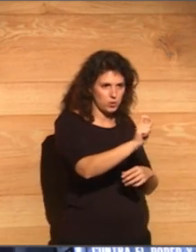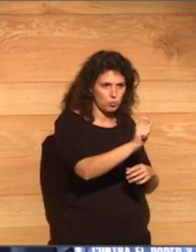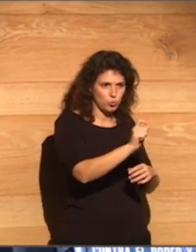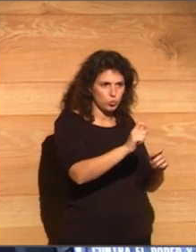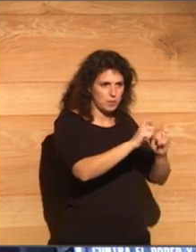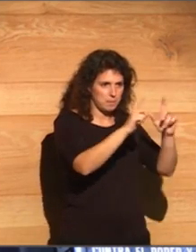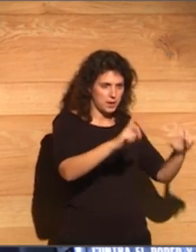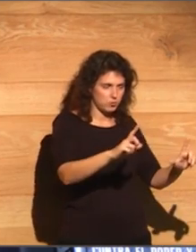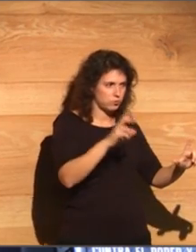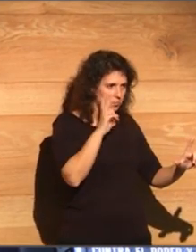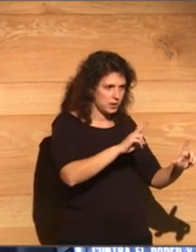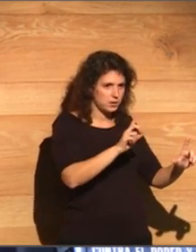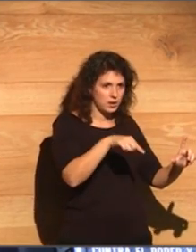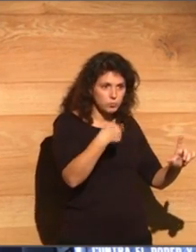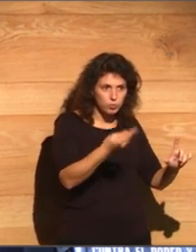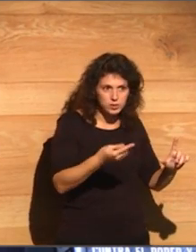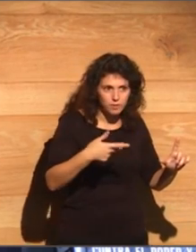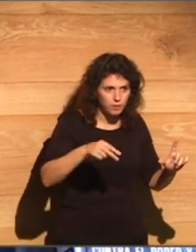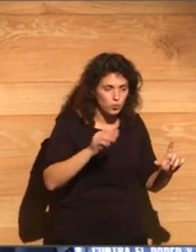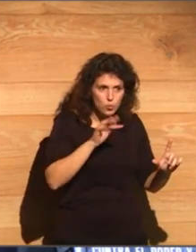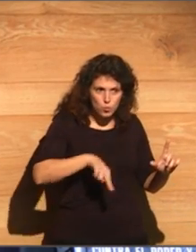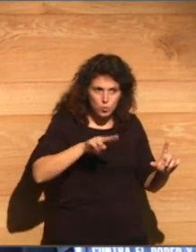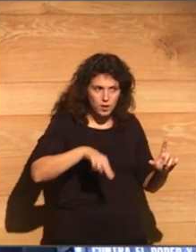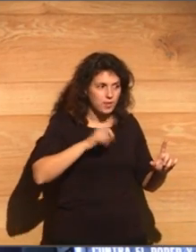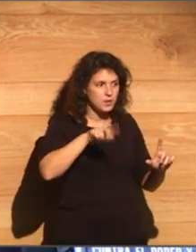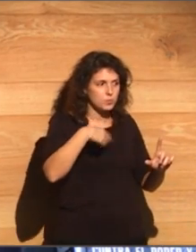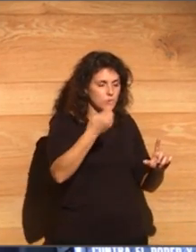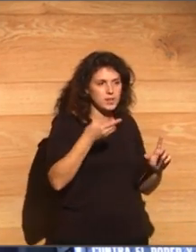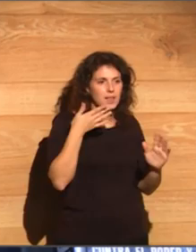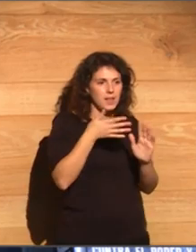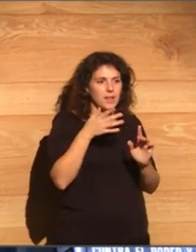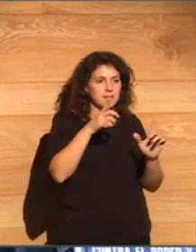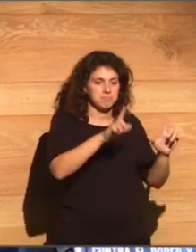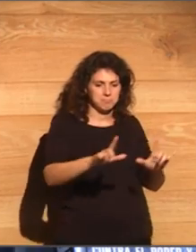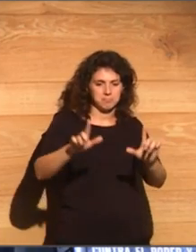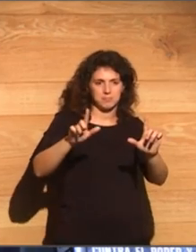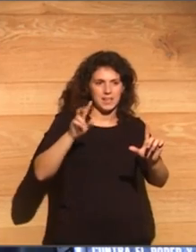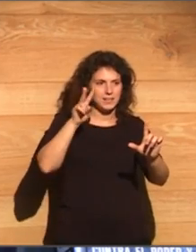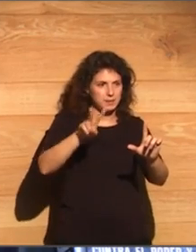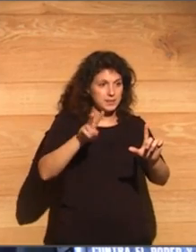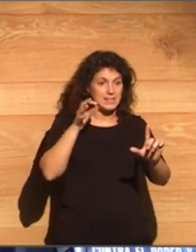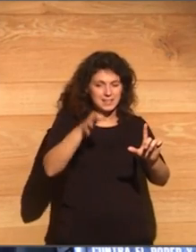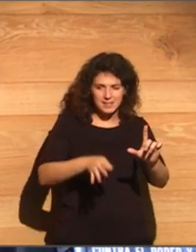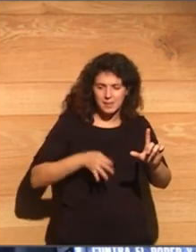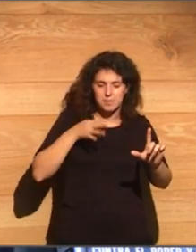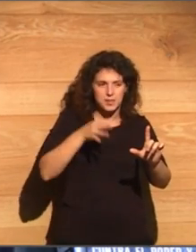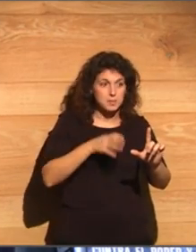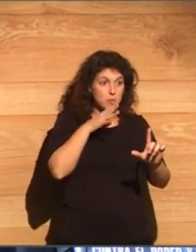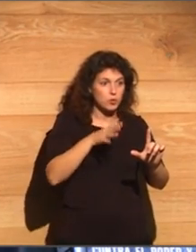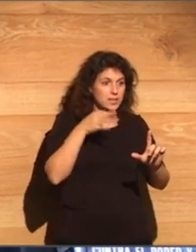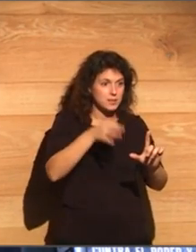luego no paras. Y ves el siguiente y dices, venga, vamos a ver el siguiente plano secuencia. Y te quedas siempre, porque todo el rato están pasando